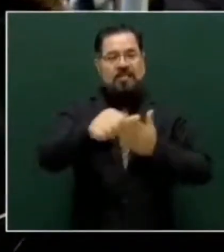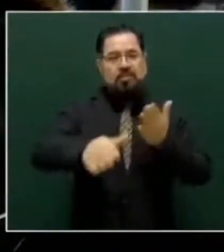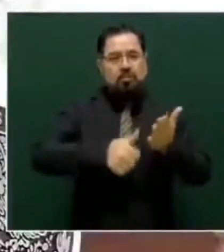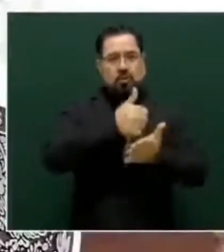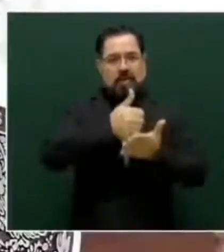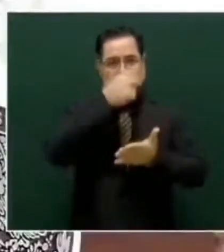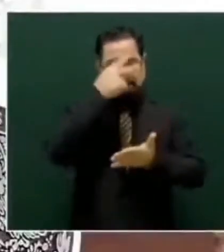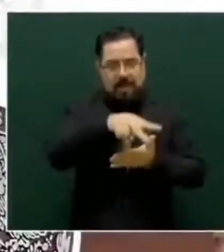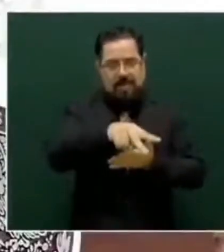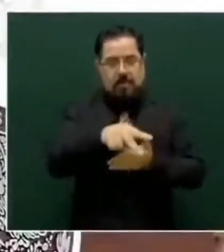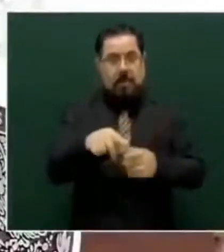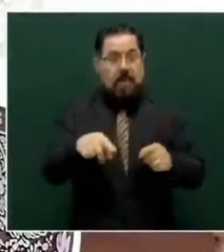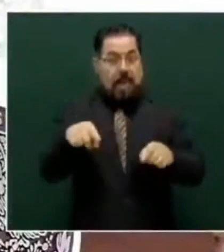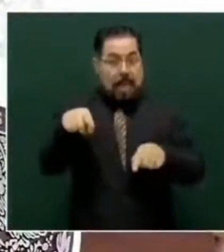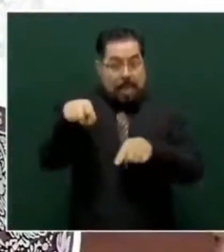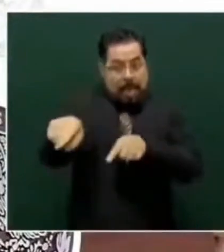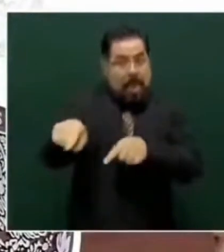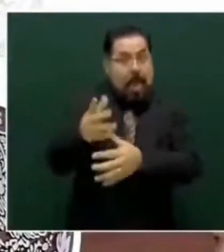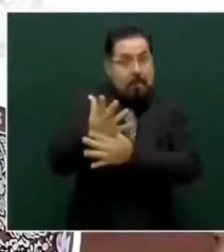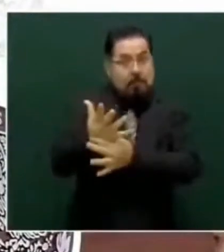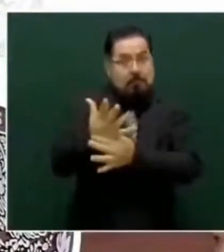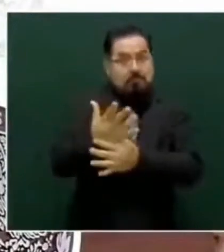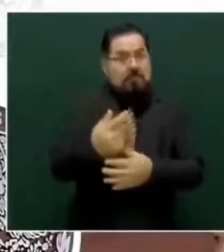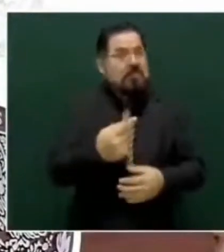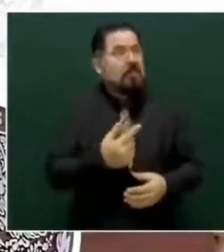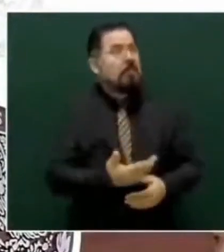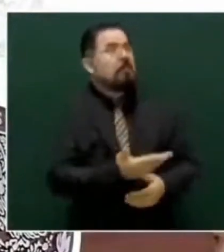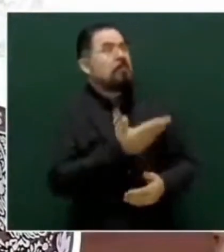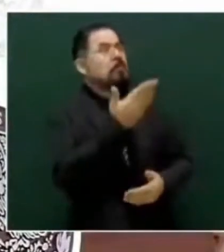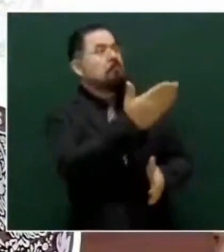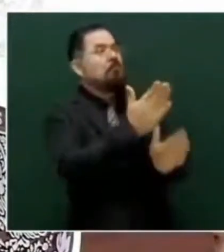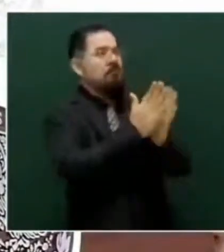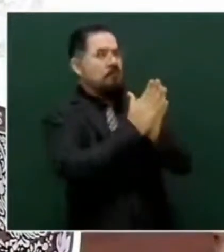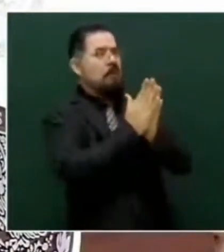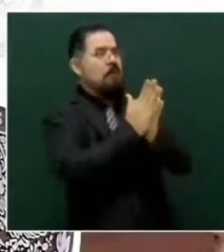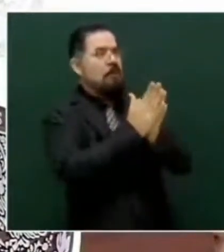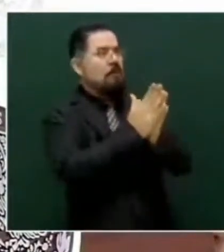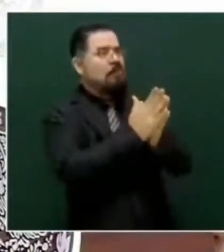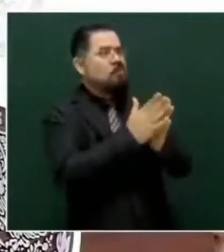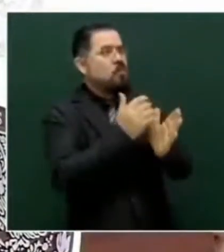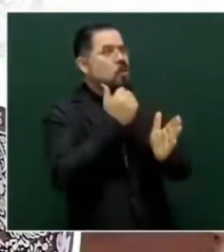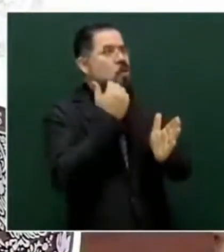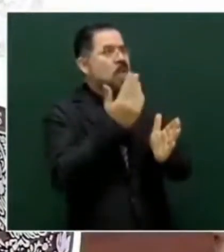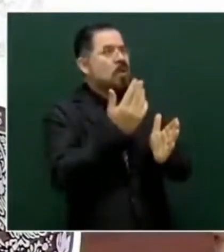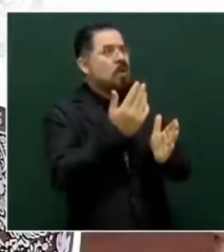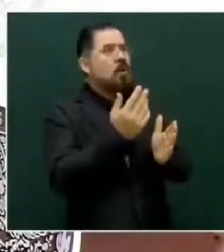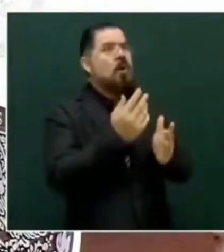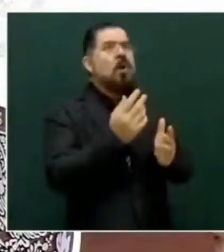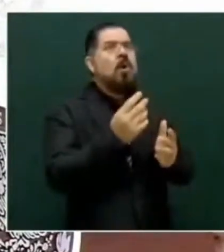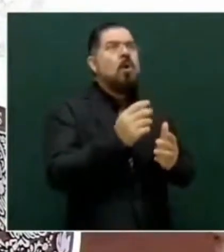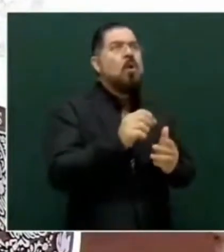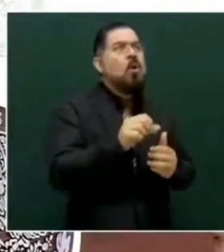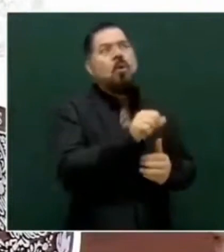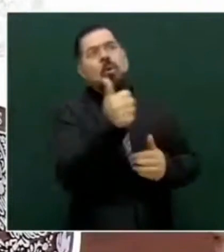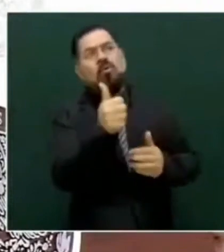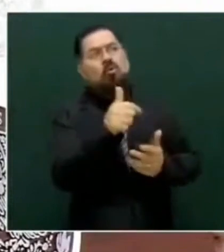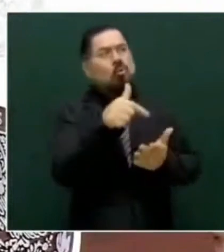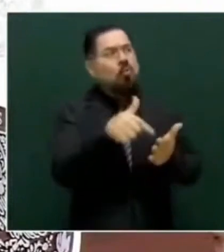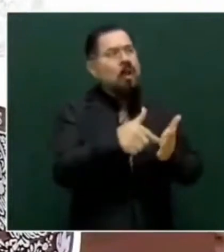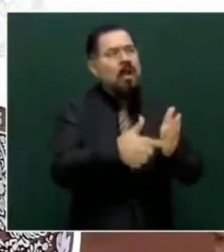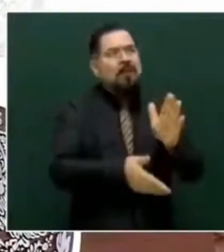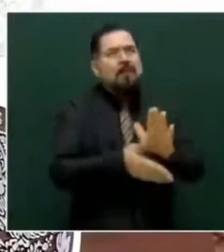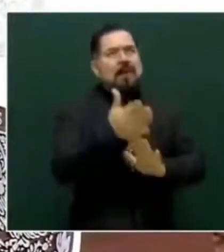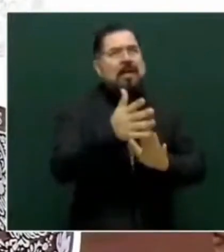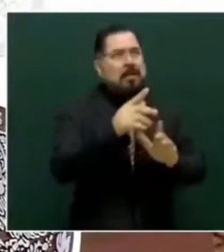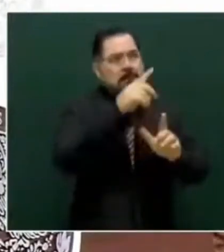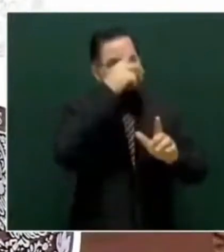ellos mismos han pedido que se les dé paso a poder irse a otras partes del territorio nacional. Entonces, cuando se habla